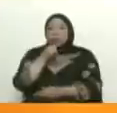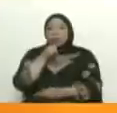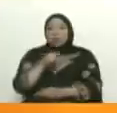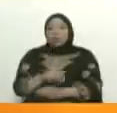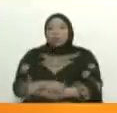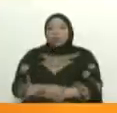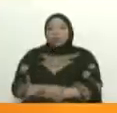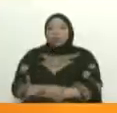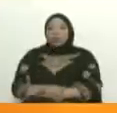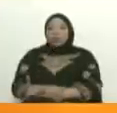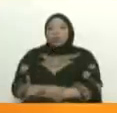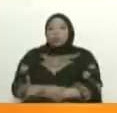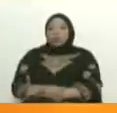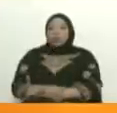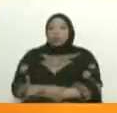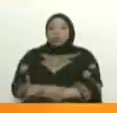piedras.